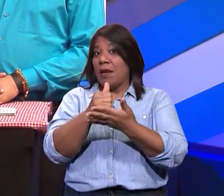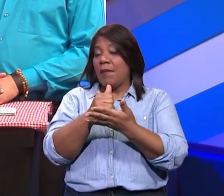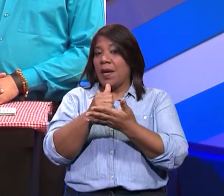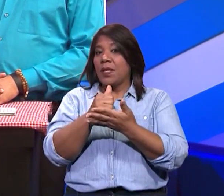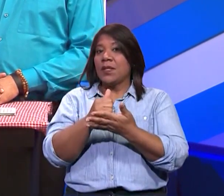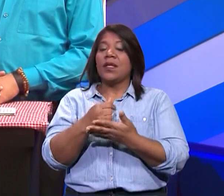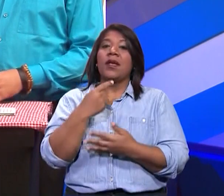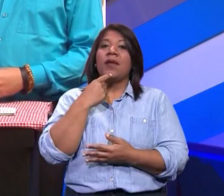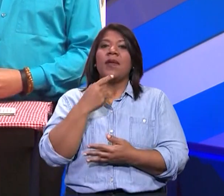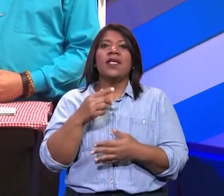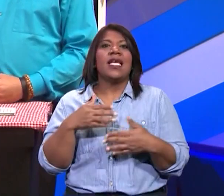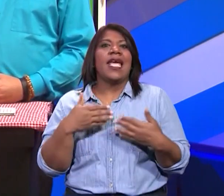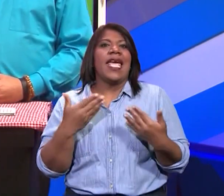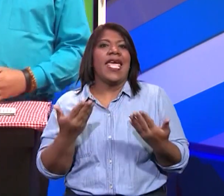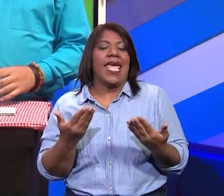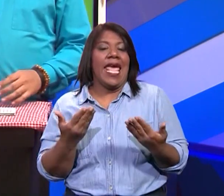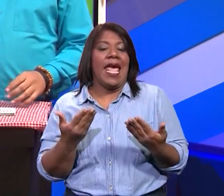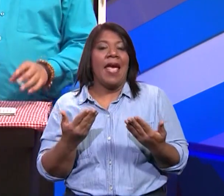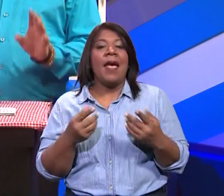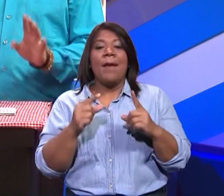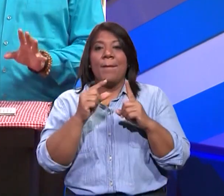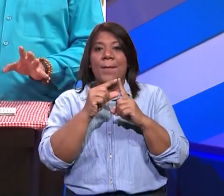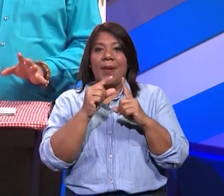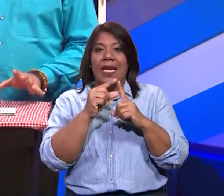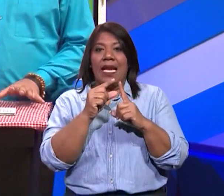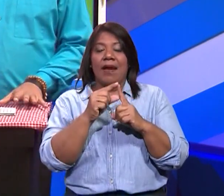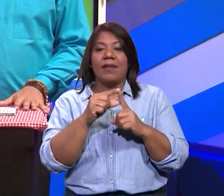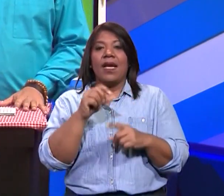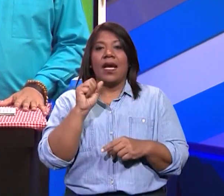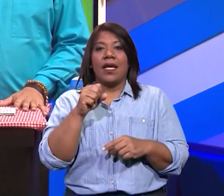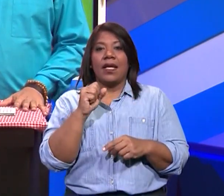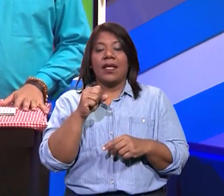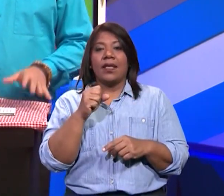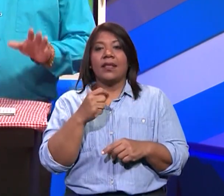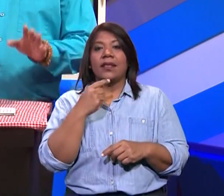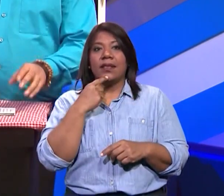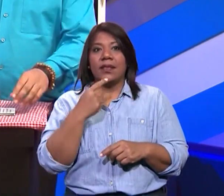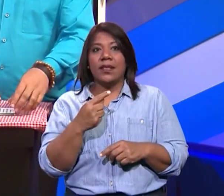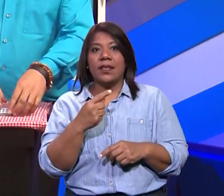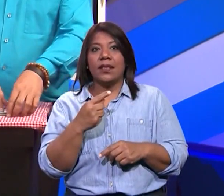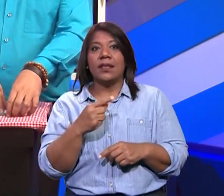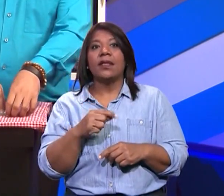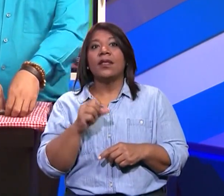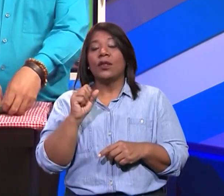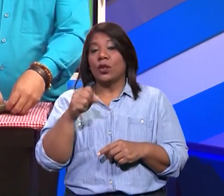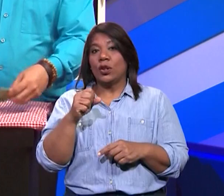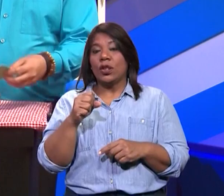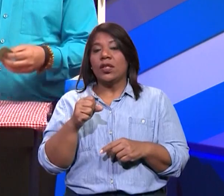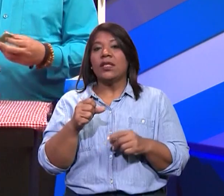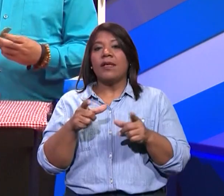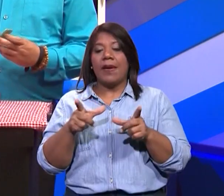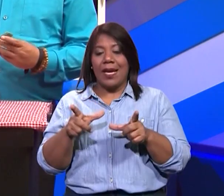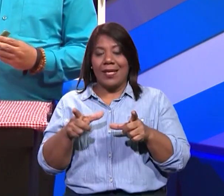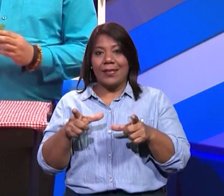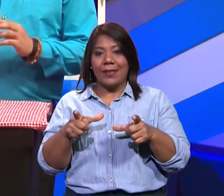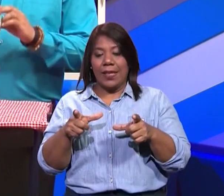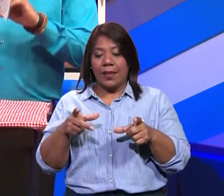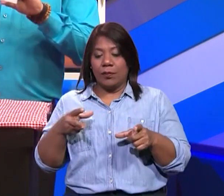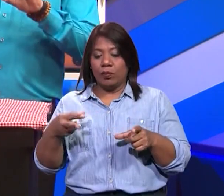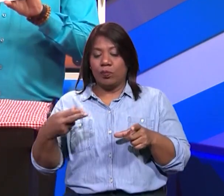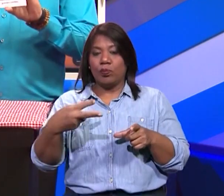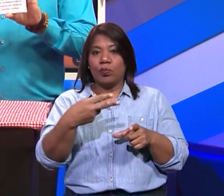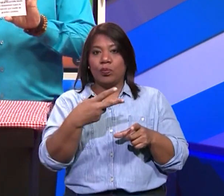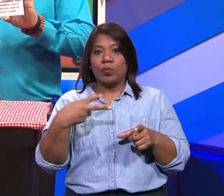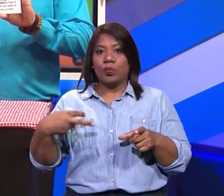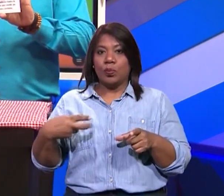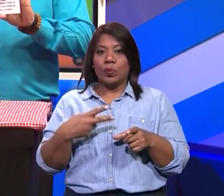van a decir qué concepto es. Claro que sí. ¿De qué manera vamos a trabajar? Se van a hacer tarjetas con pequeñas definiciones